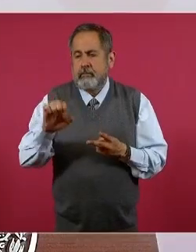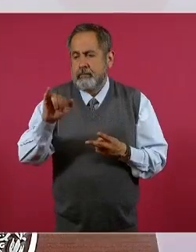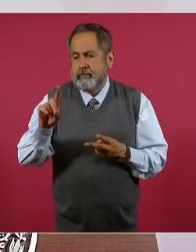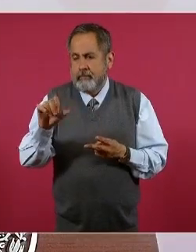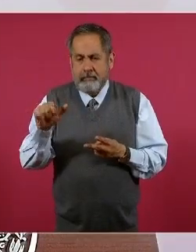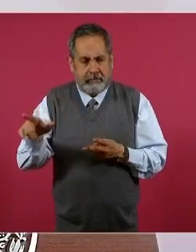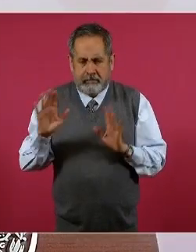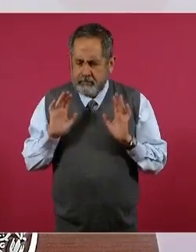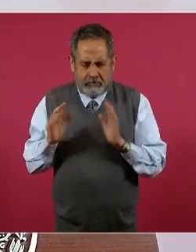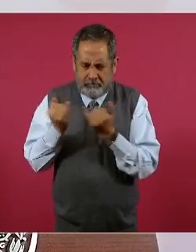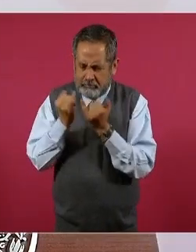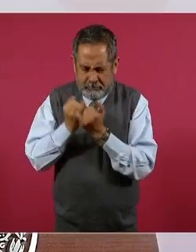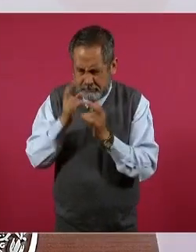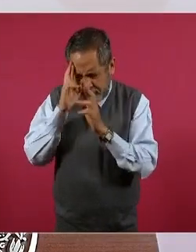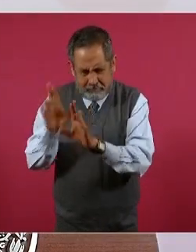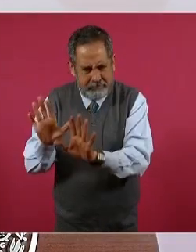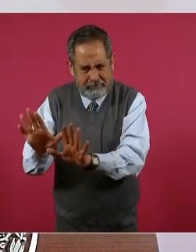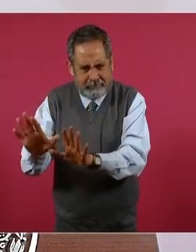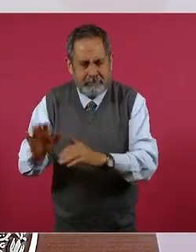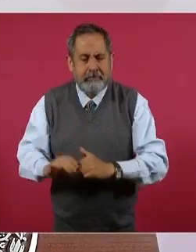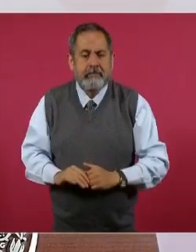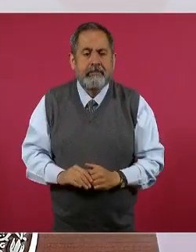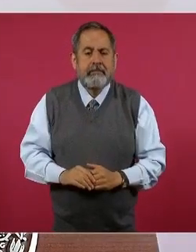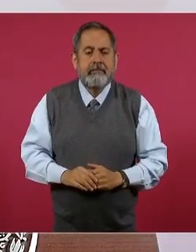autoridades ejidales.